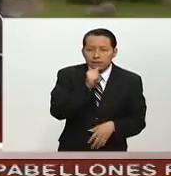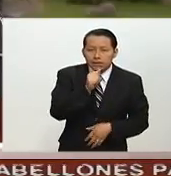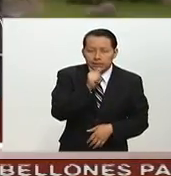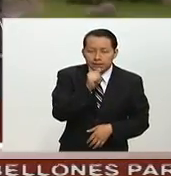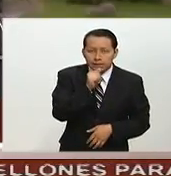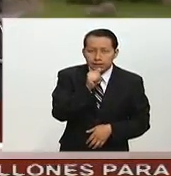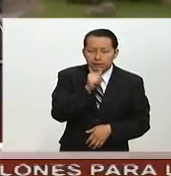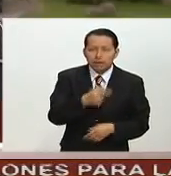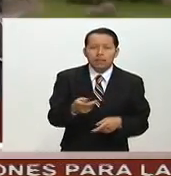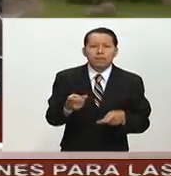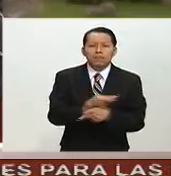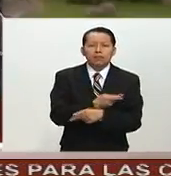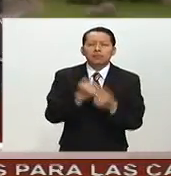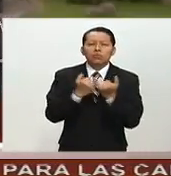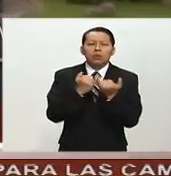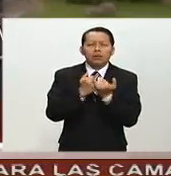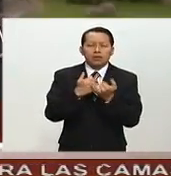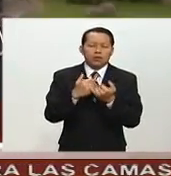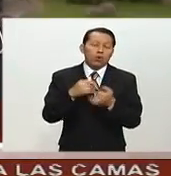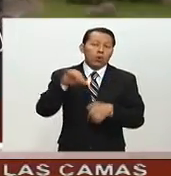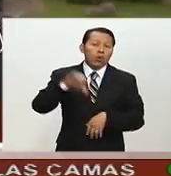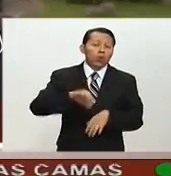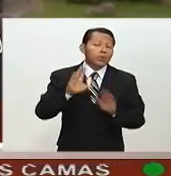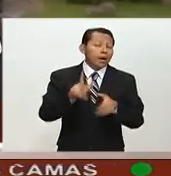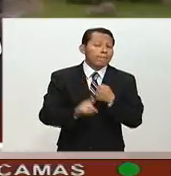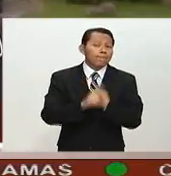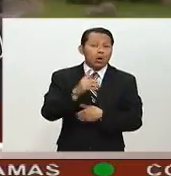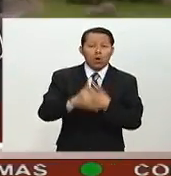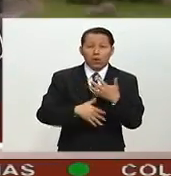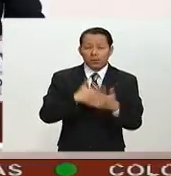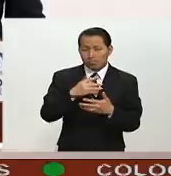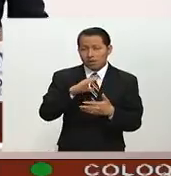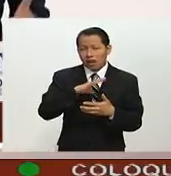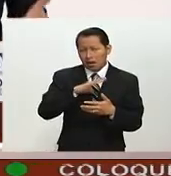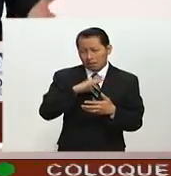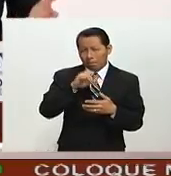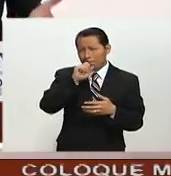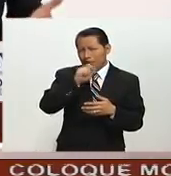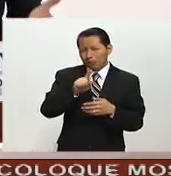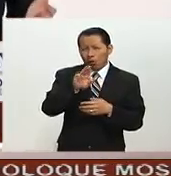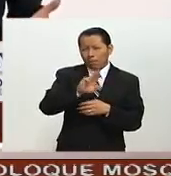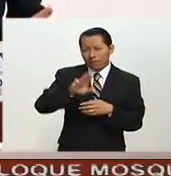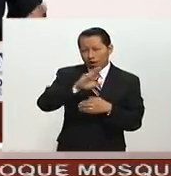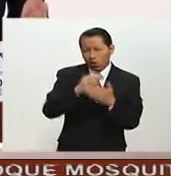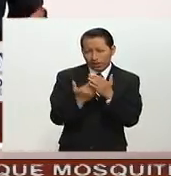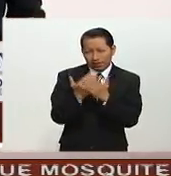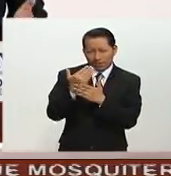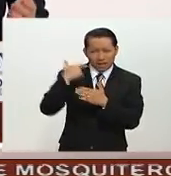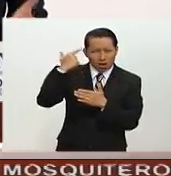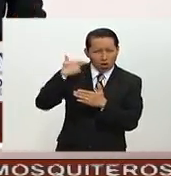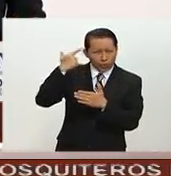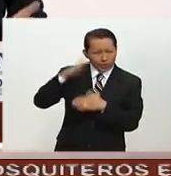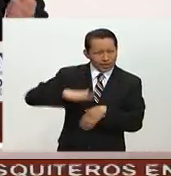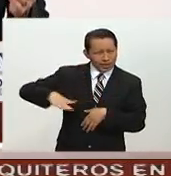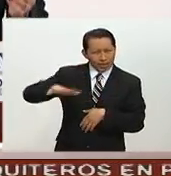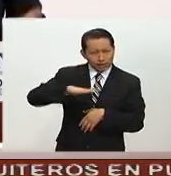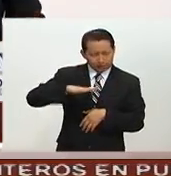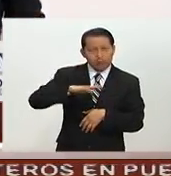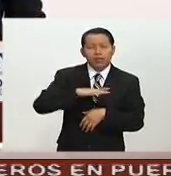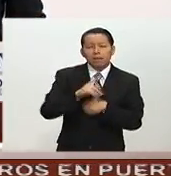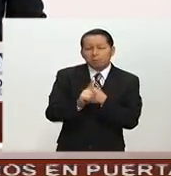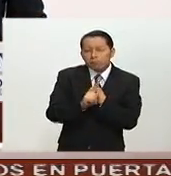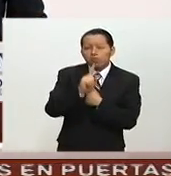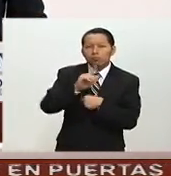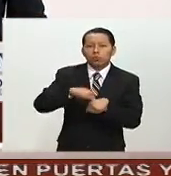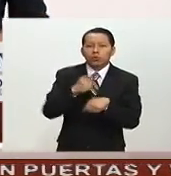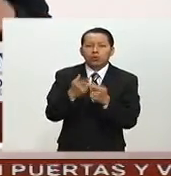que agregar la crisis que hoy ya se desató, hoy en las primeras horas de este miércoles acá en Londres, por la dirigencia